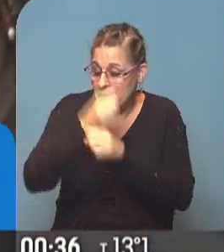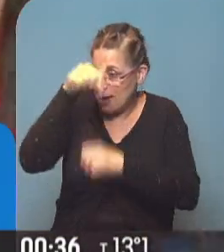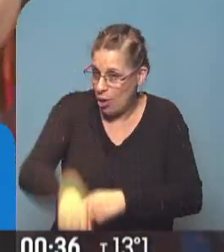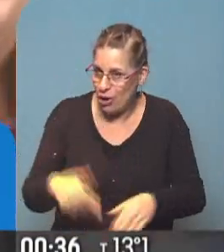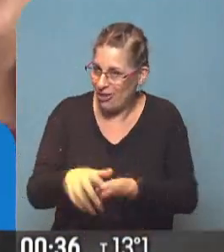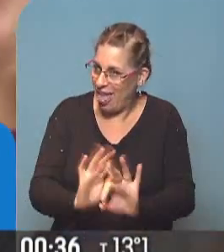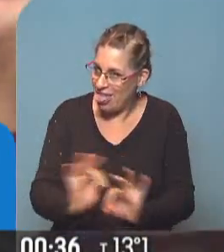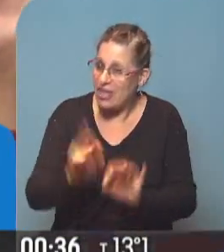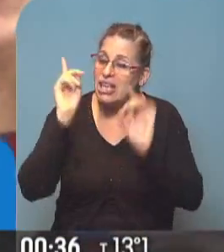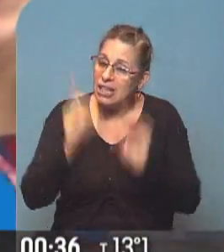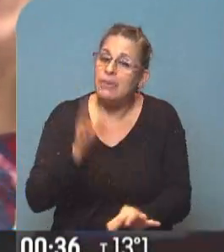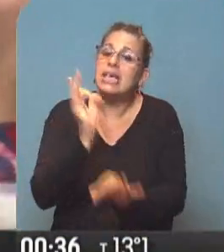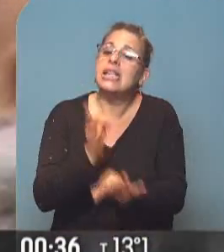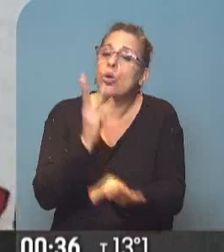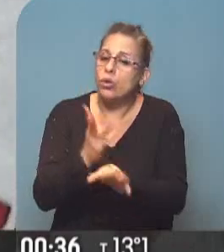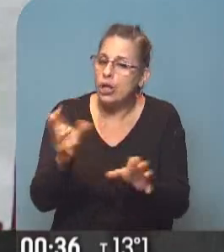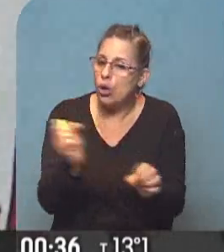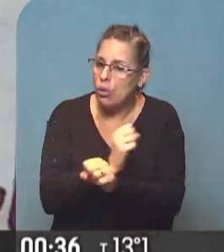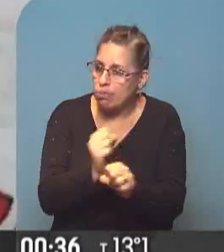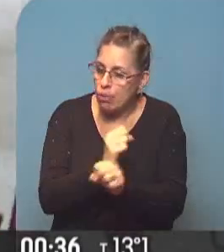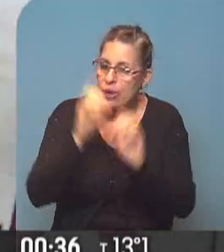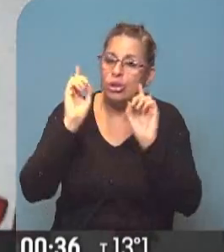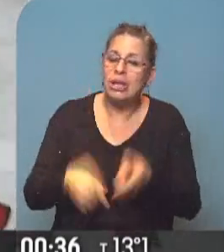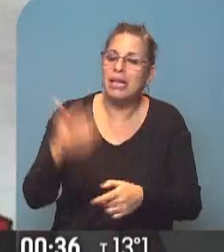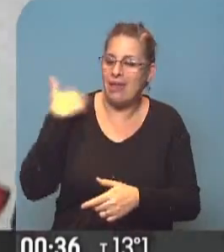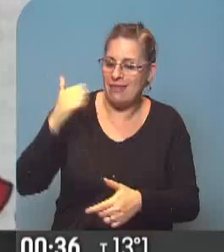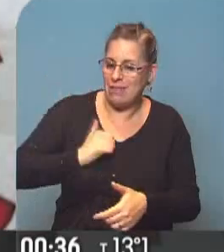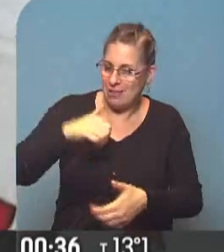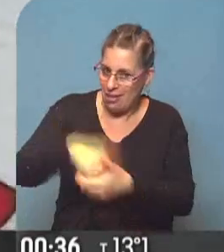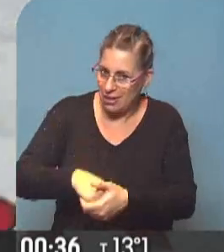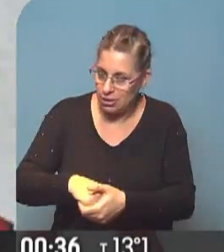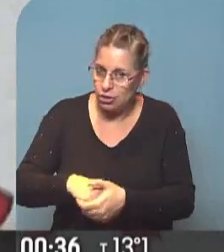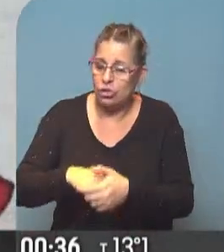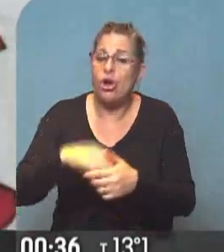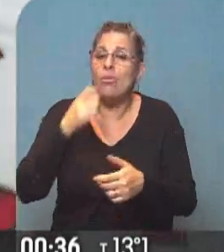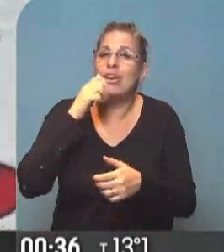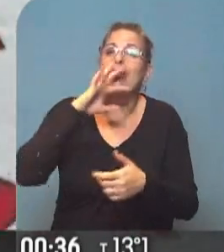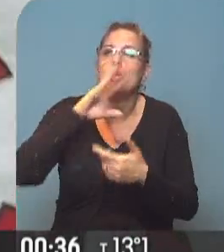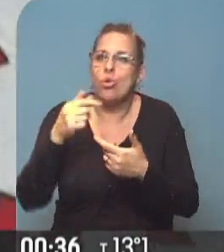tener estudios secundarios o haber servido en filas militares y no tener antecedentes penales.